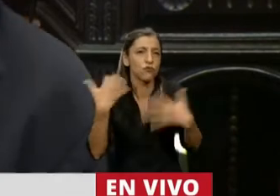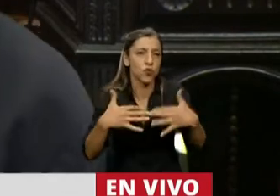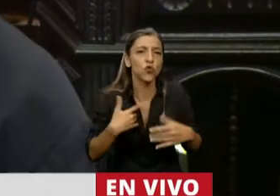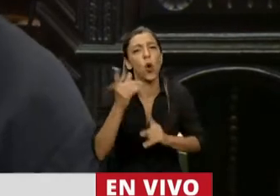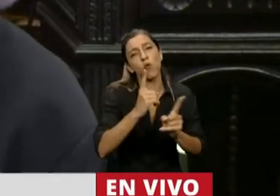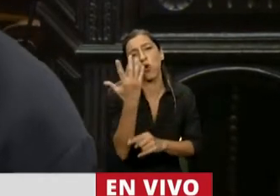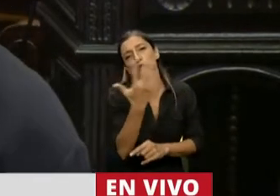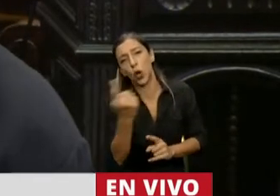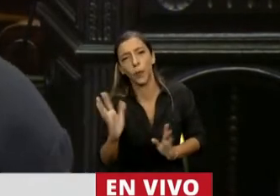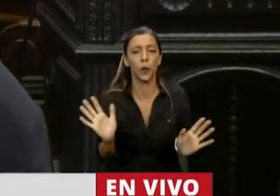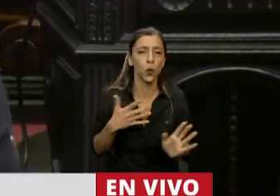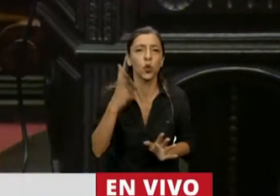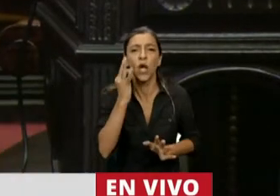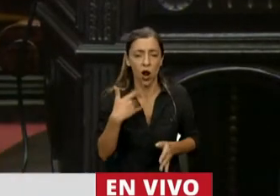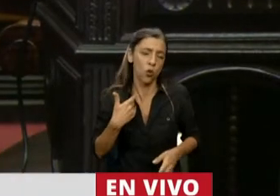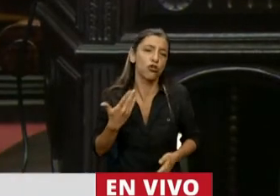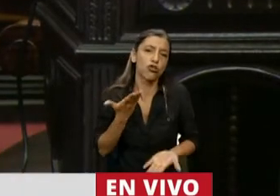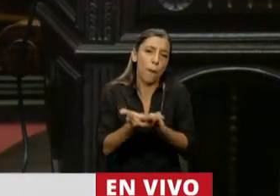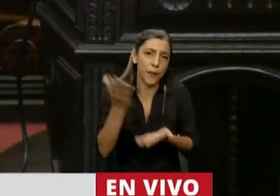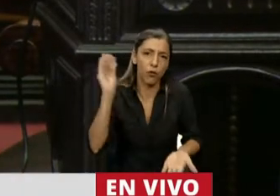minutitos y por lo menos es lo que me voy a tomar más.